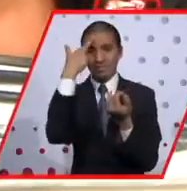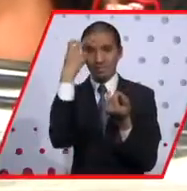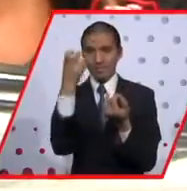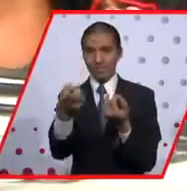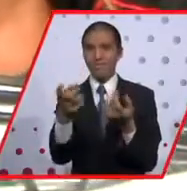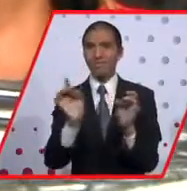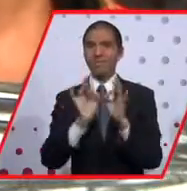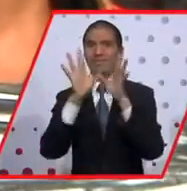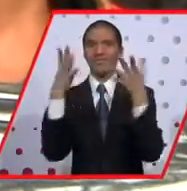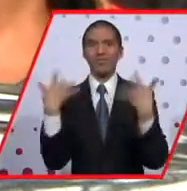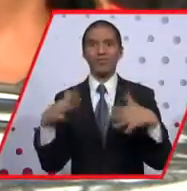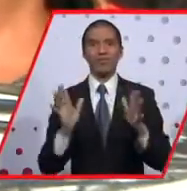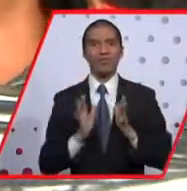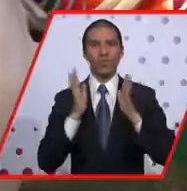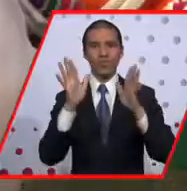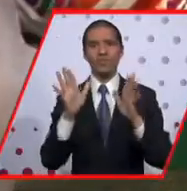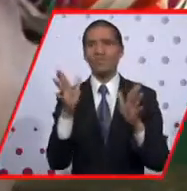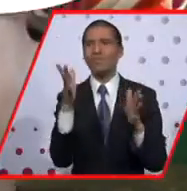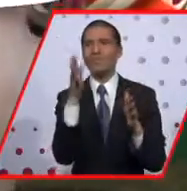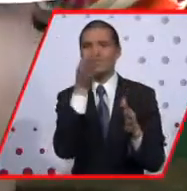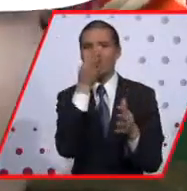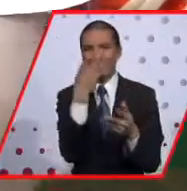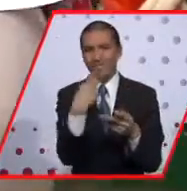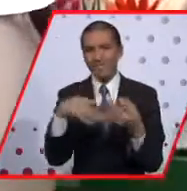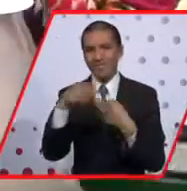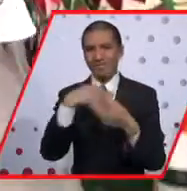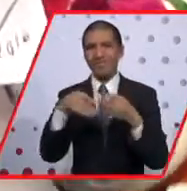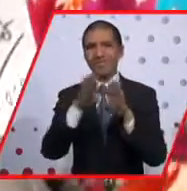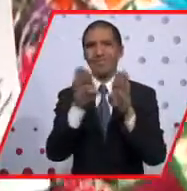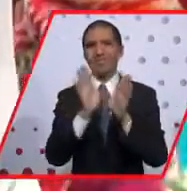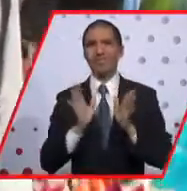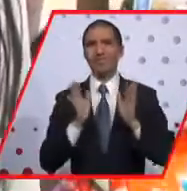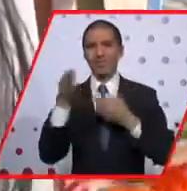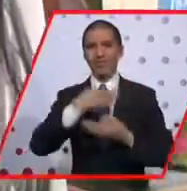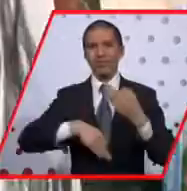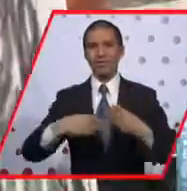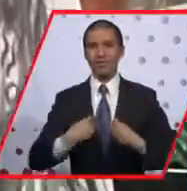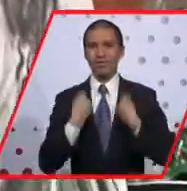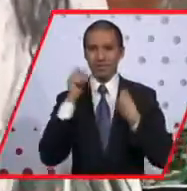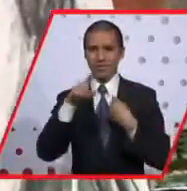inesperado muchas veces se encuentra a la vuelta de la esquina. Dejemos sorprendernos por la